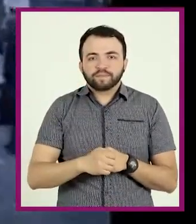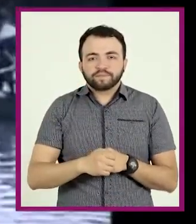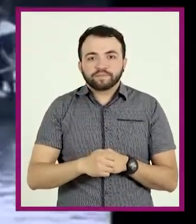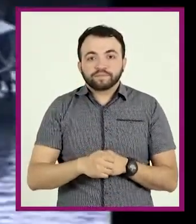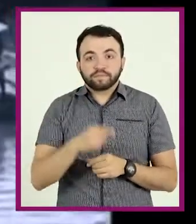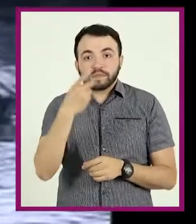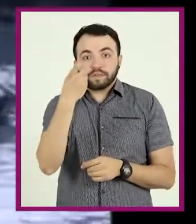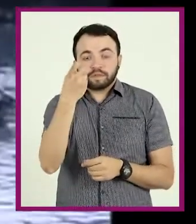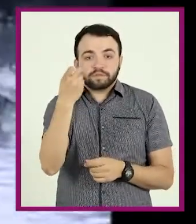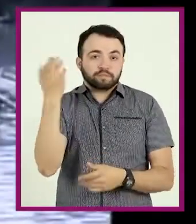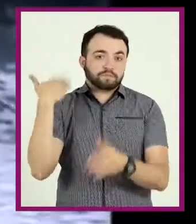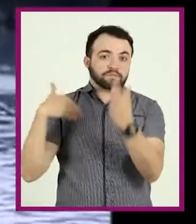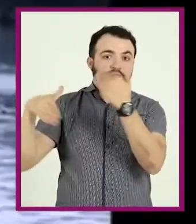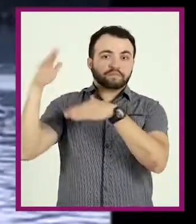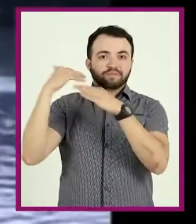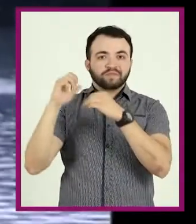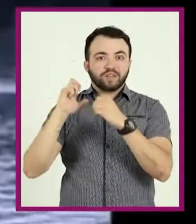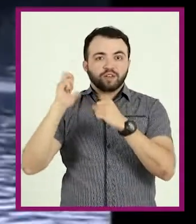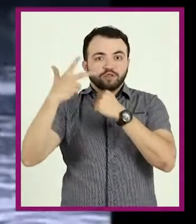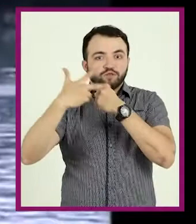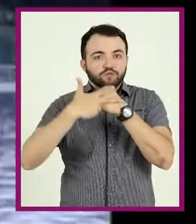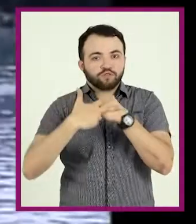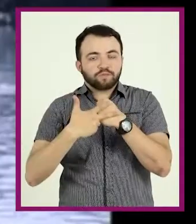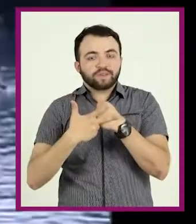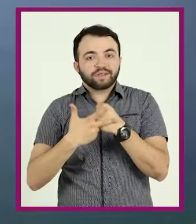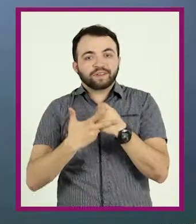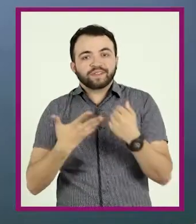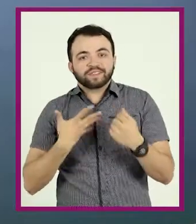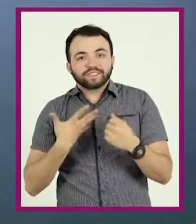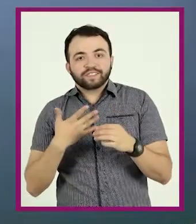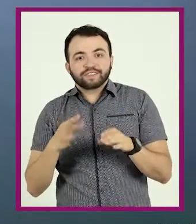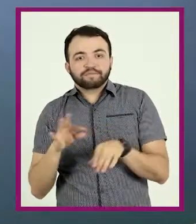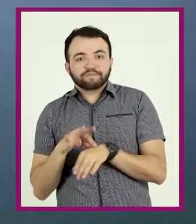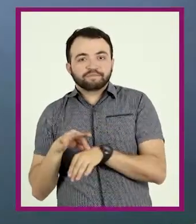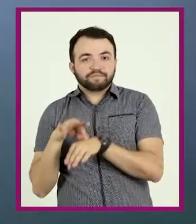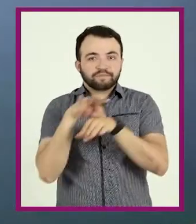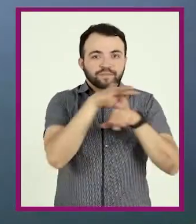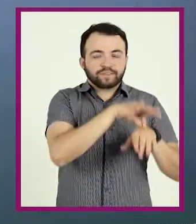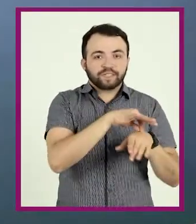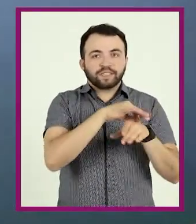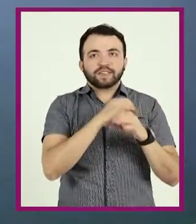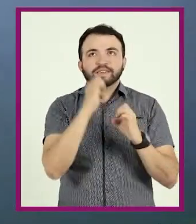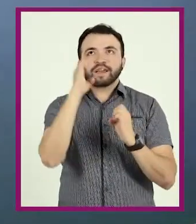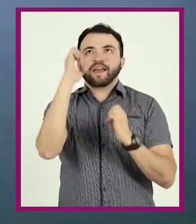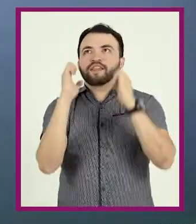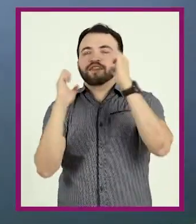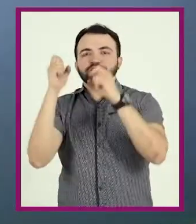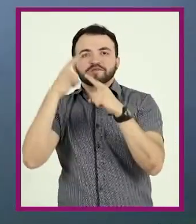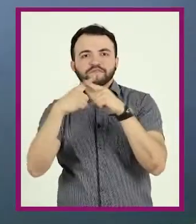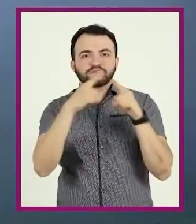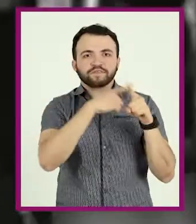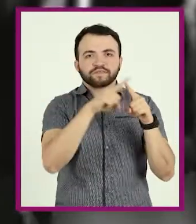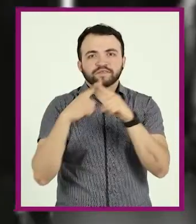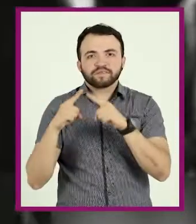Francesa. Este pasado, de influencia europea, aún es palpable en la arquitectura de las grandes urbes.